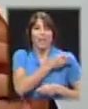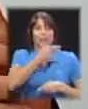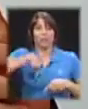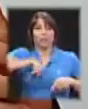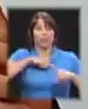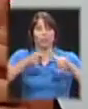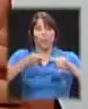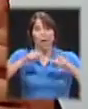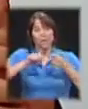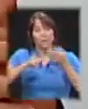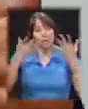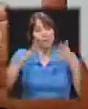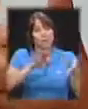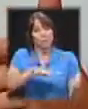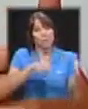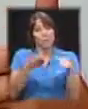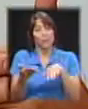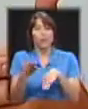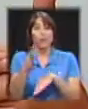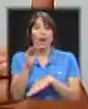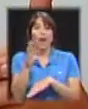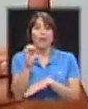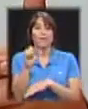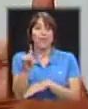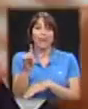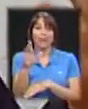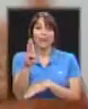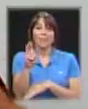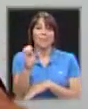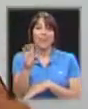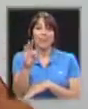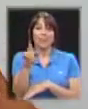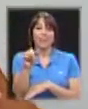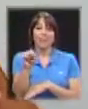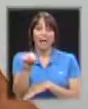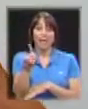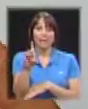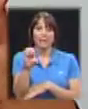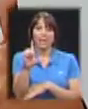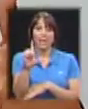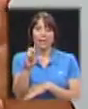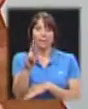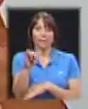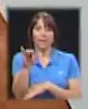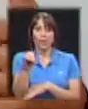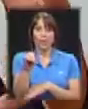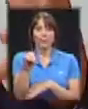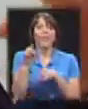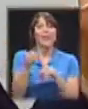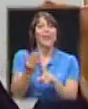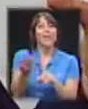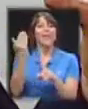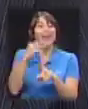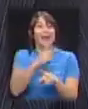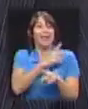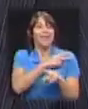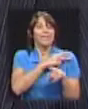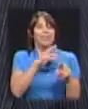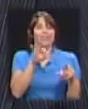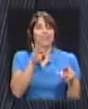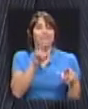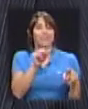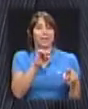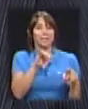que se nos adelantó también, Abel Ventral del Río, que era el jefe de Francisco, y